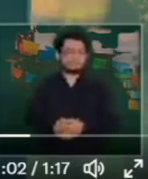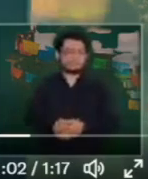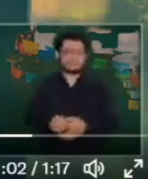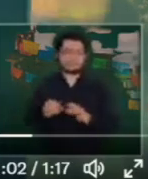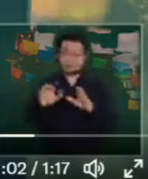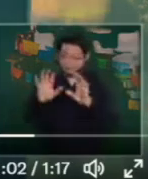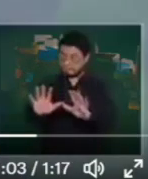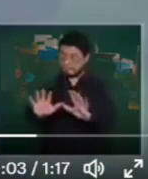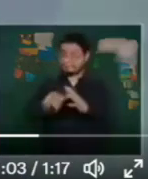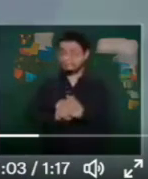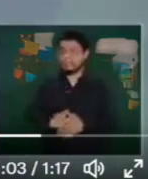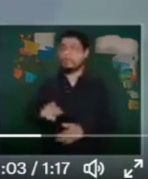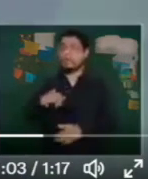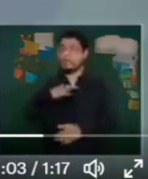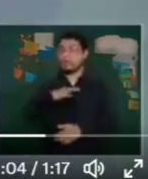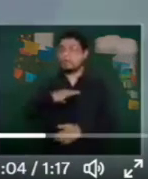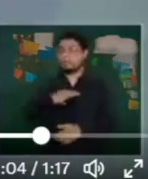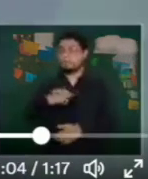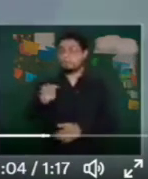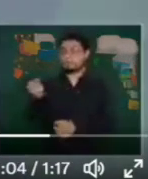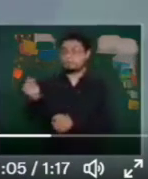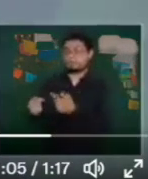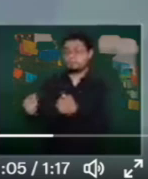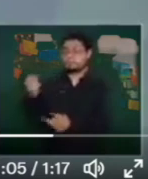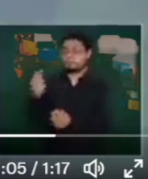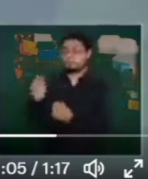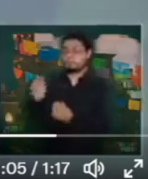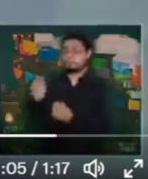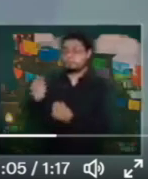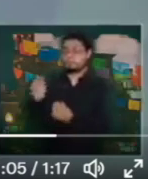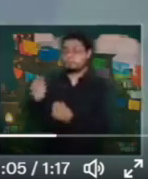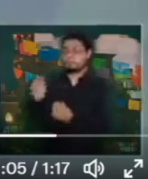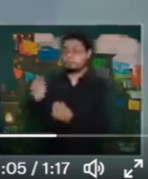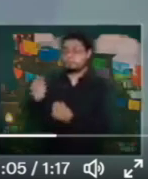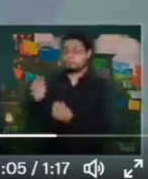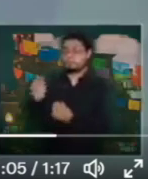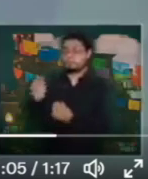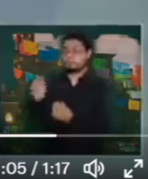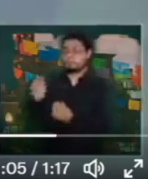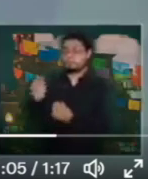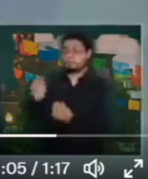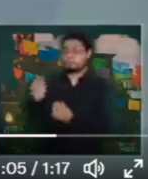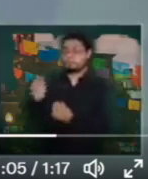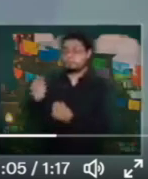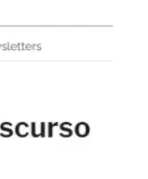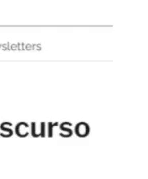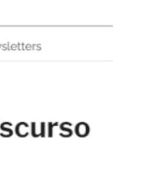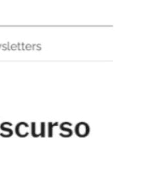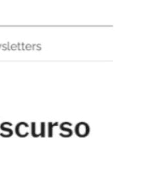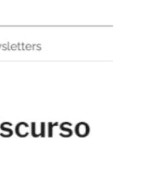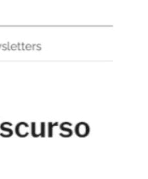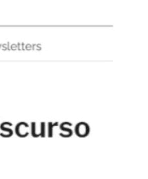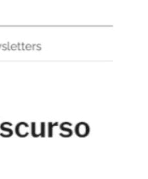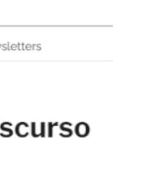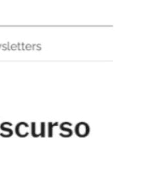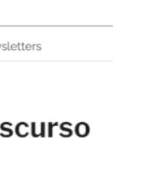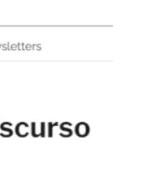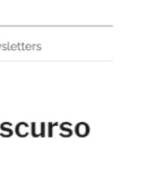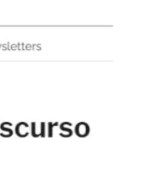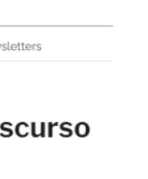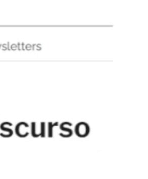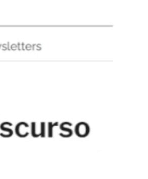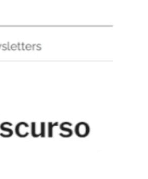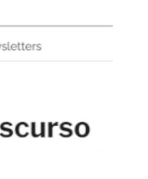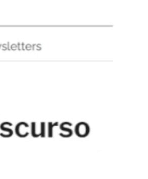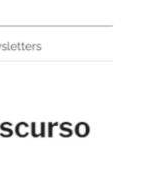pero sí hay mucho aspiracionismo. Pues precisamente yo diría que hay que cuidar al presidente López